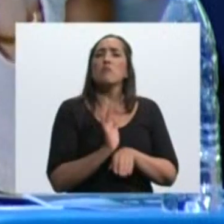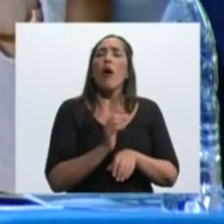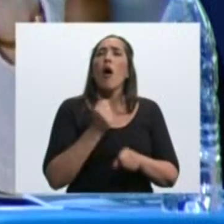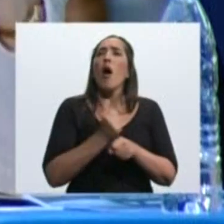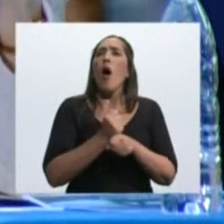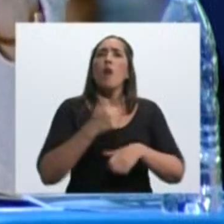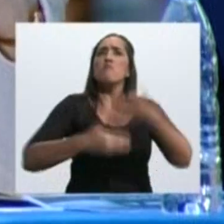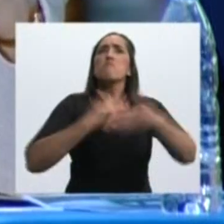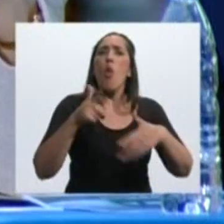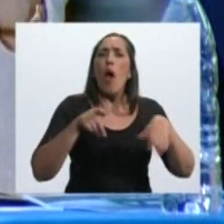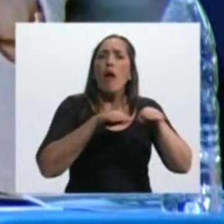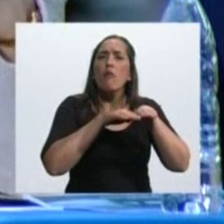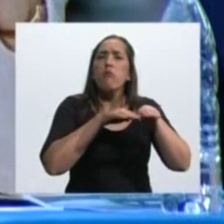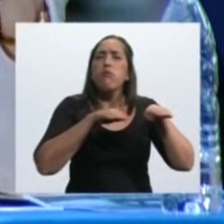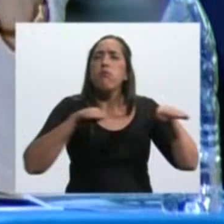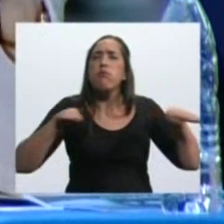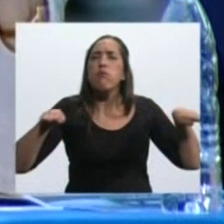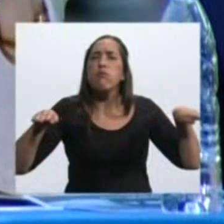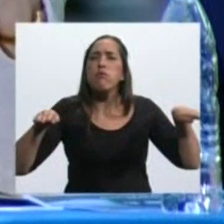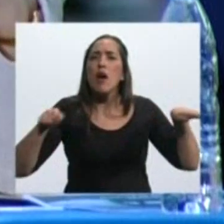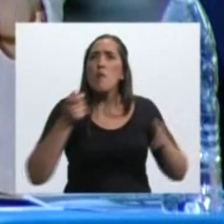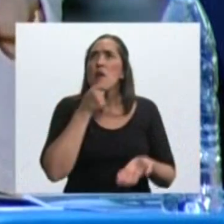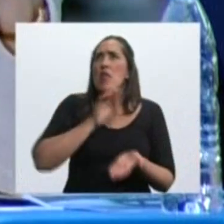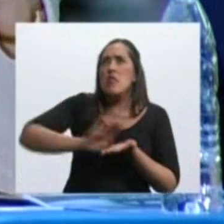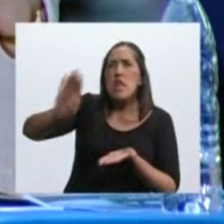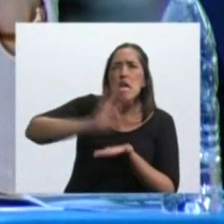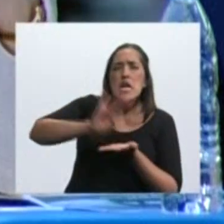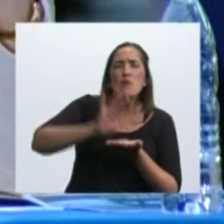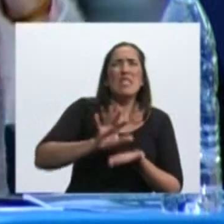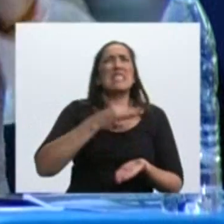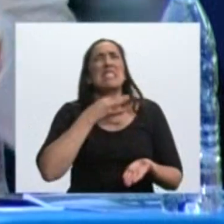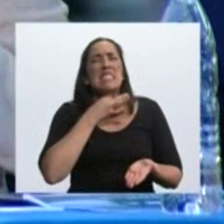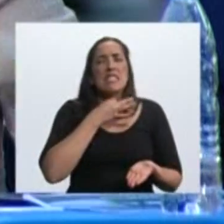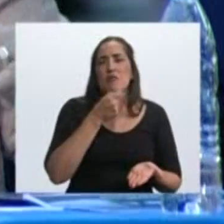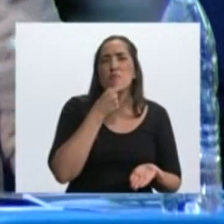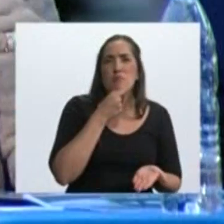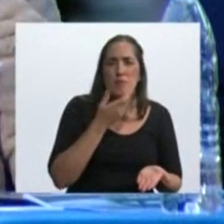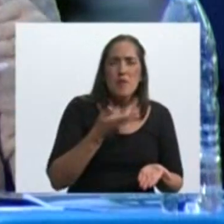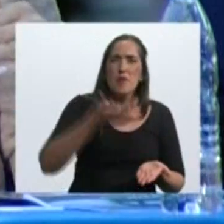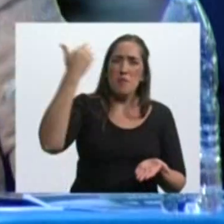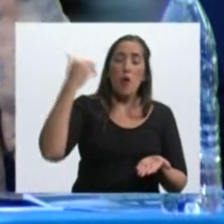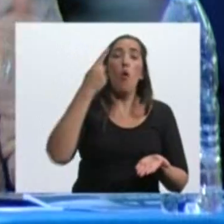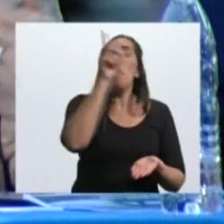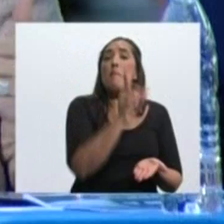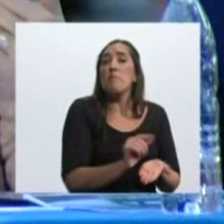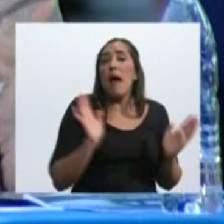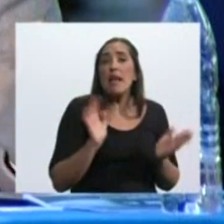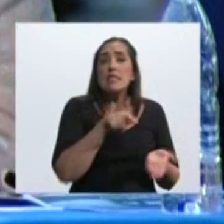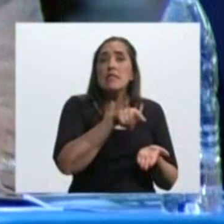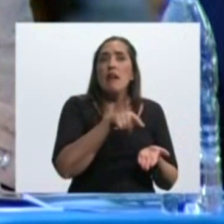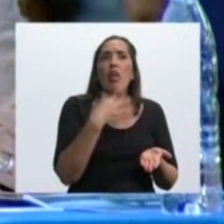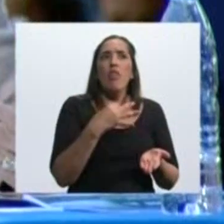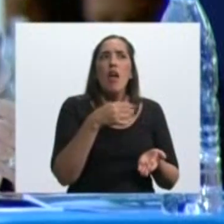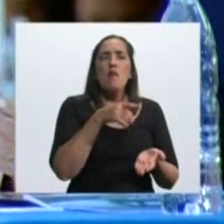un país parado, como un país endeudado, como un país que está totalmente estancado, hay que ponerlo en marcha,